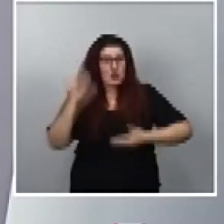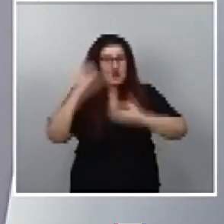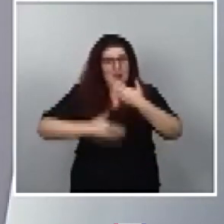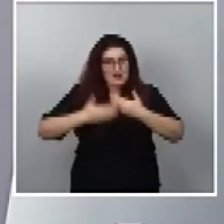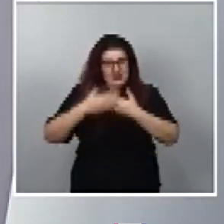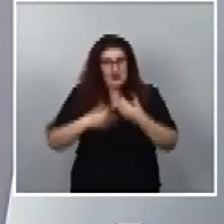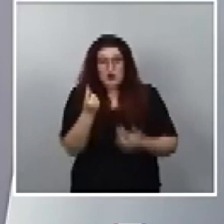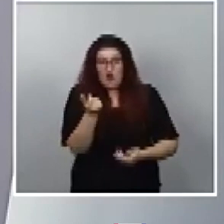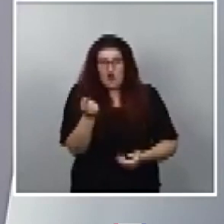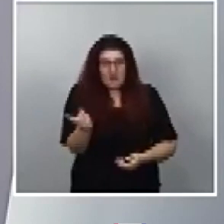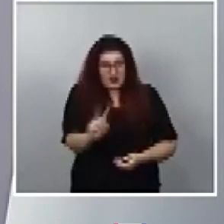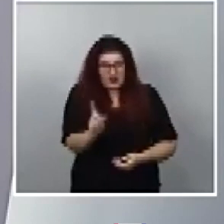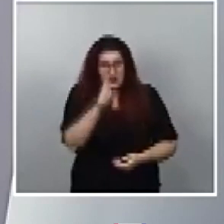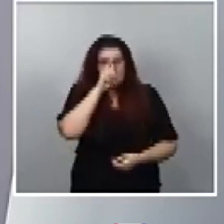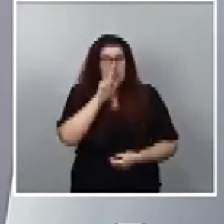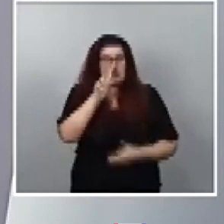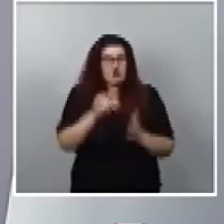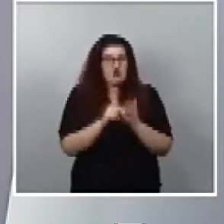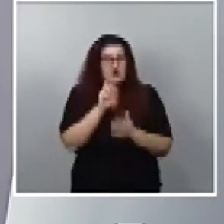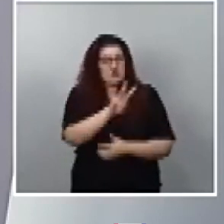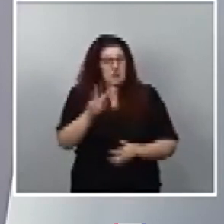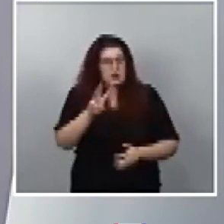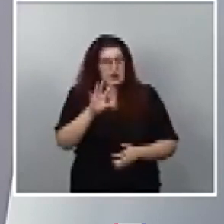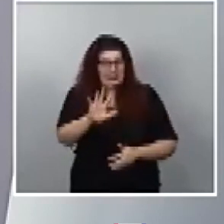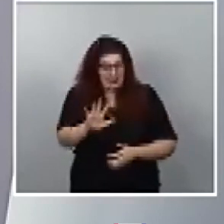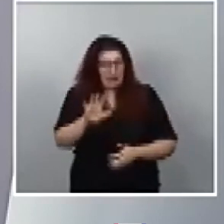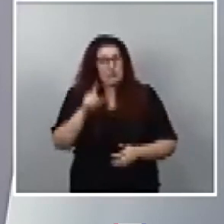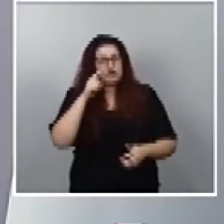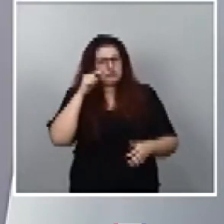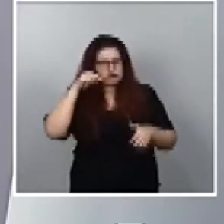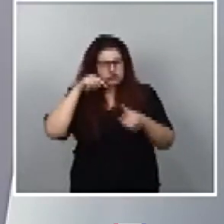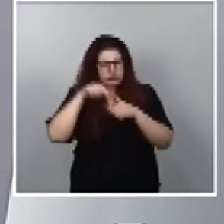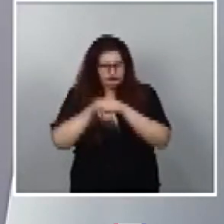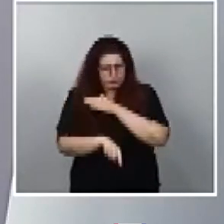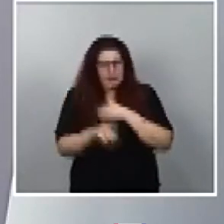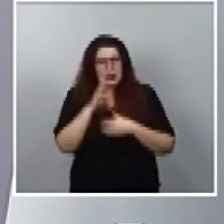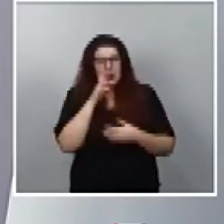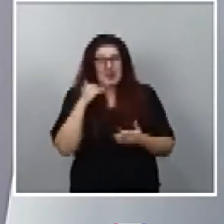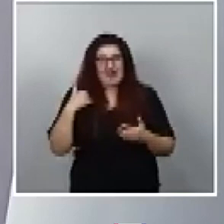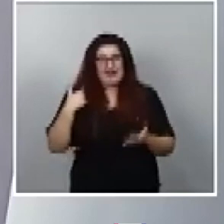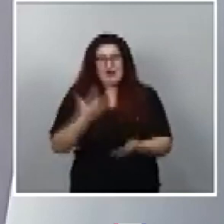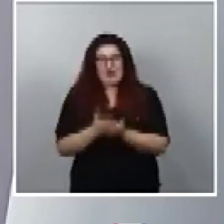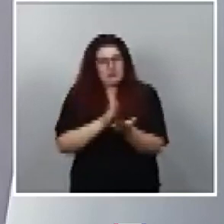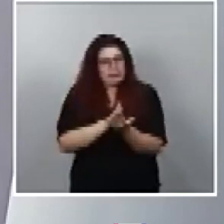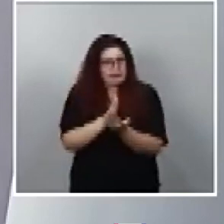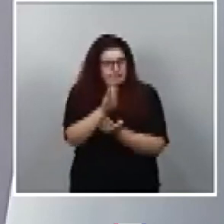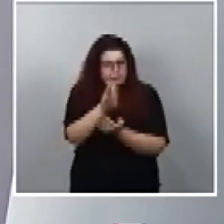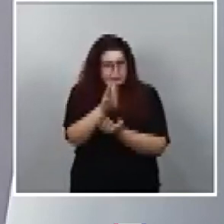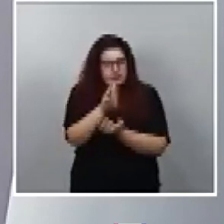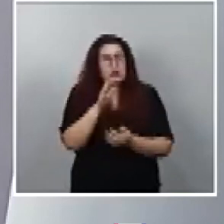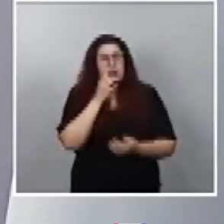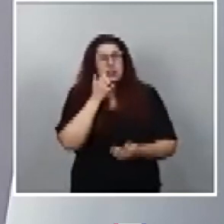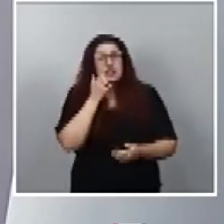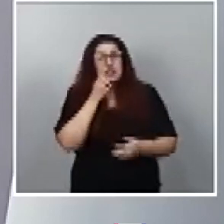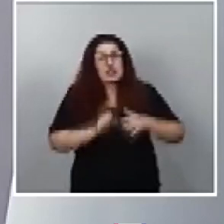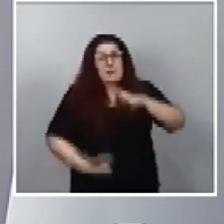2025 profundiza en esta hoja de ruta que hemos seguido hasta la fecha en concreto el techo de